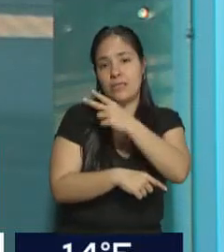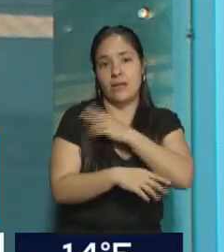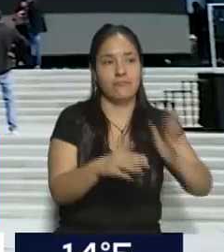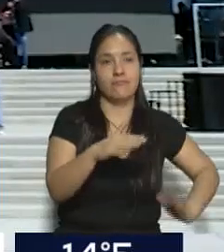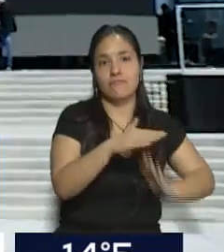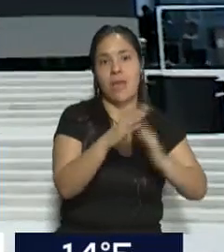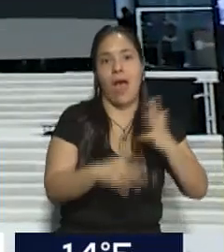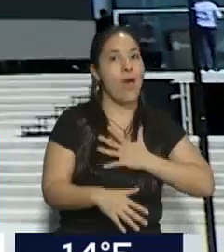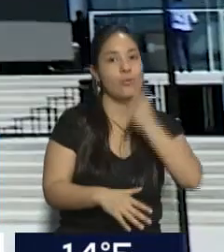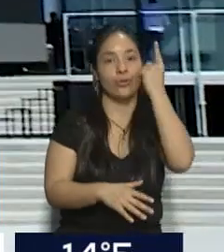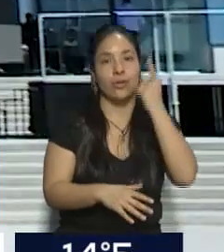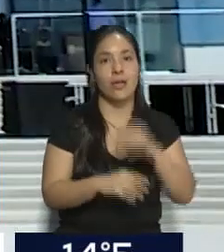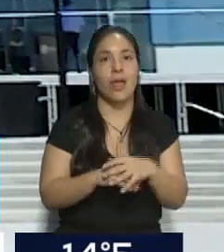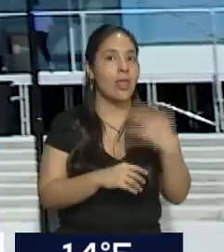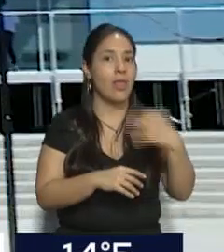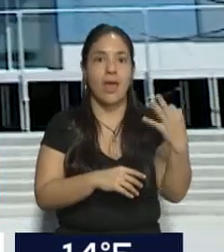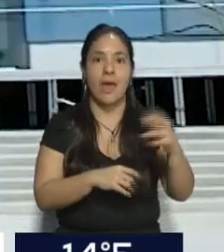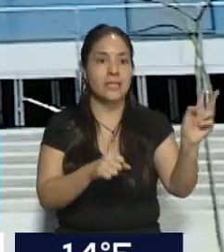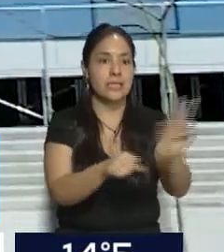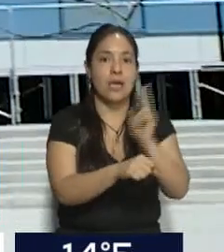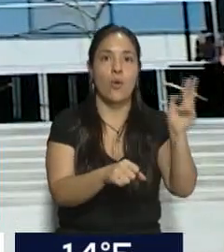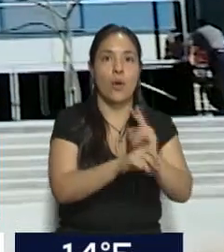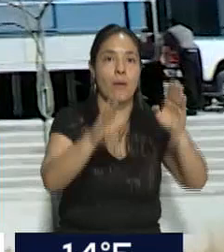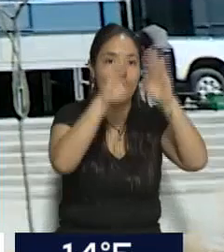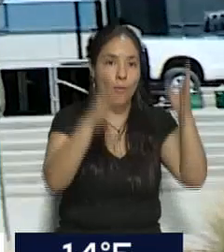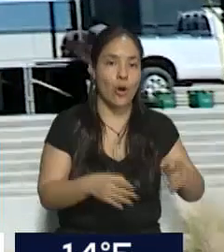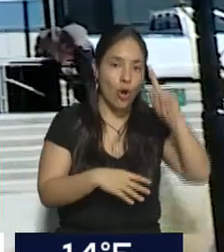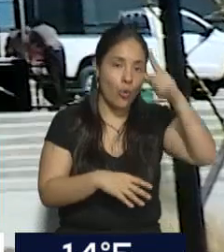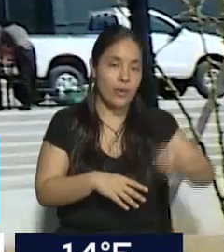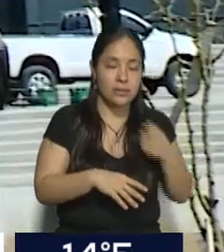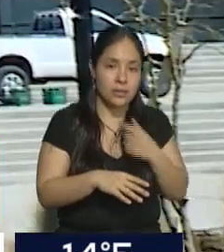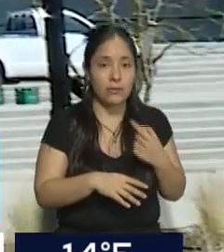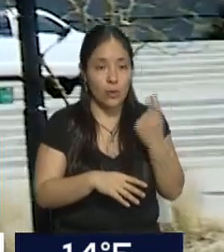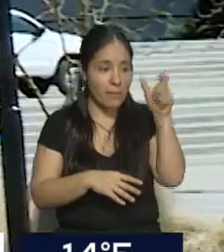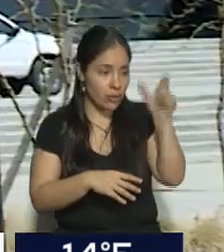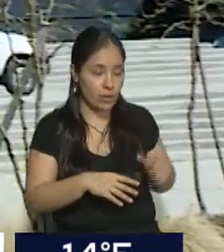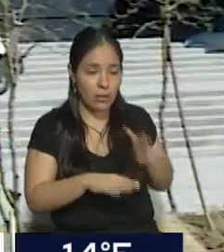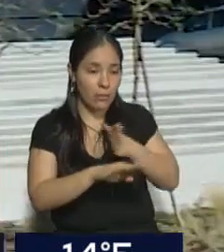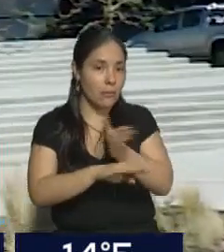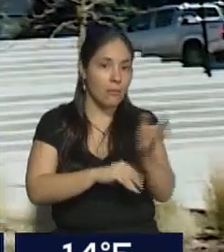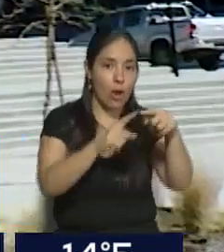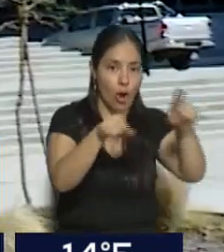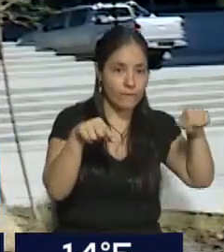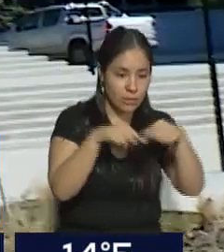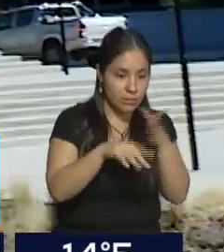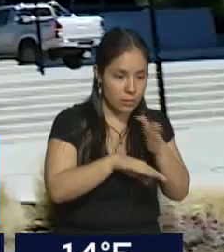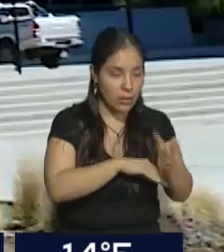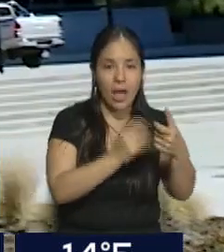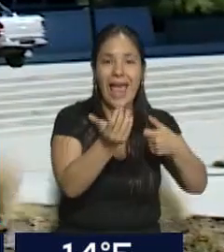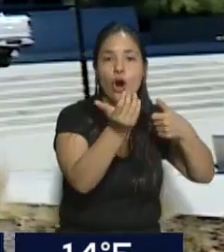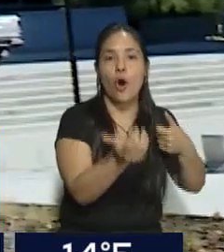autoridad que tiene que velar por la seguridad de este Polo judicial que tenemos en imágenes alguien entró y se robó